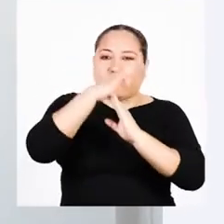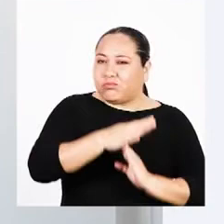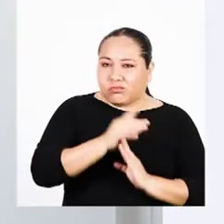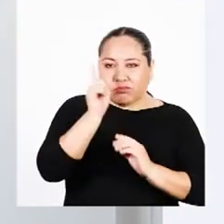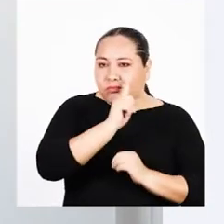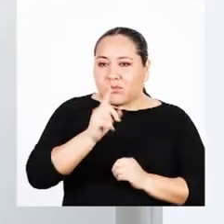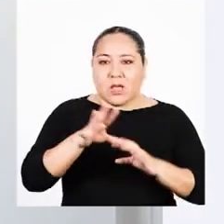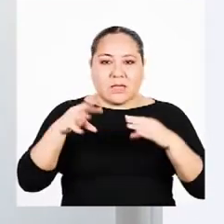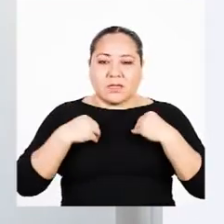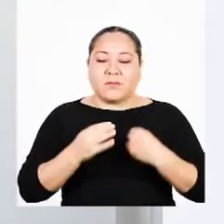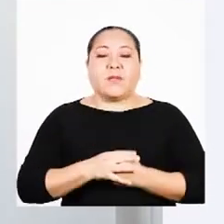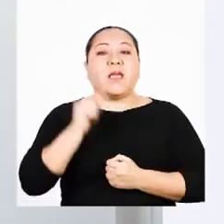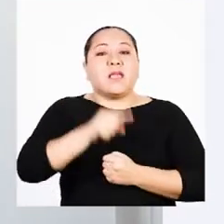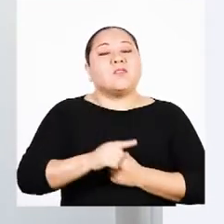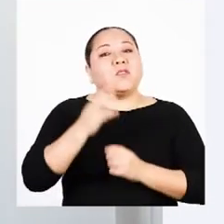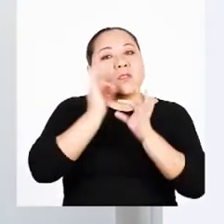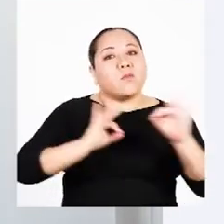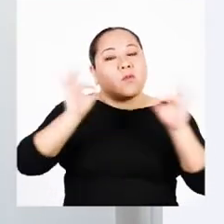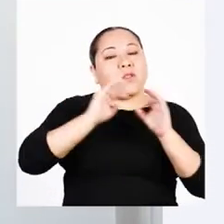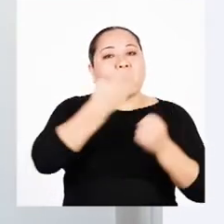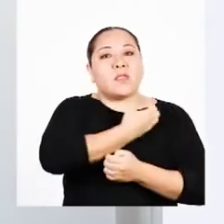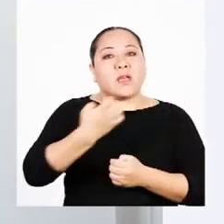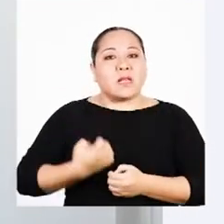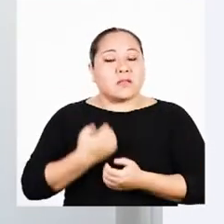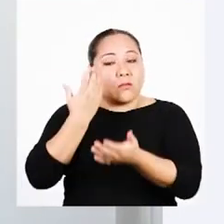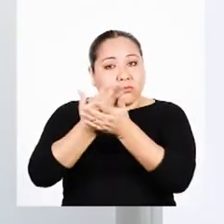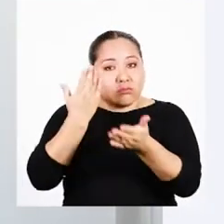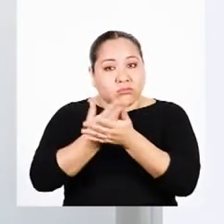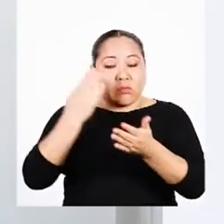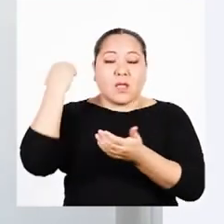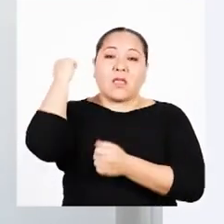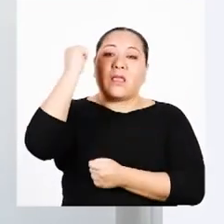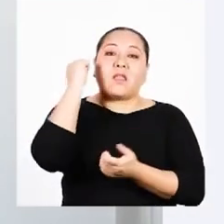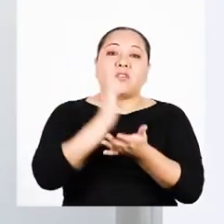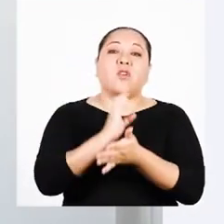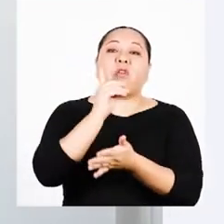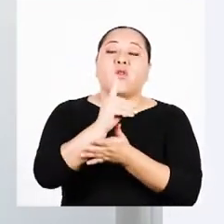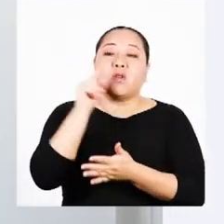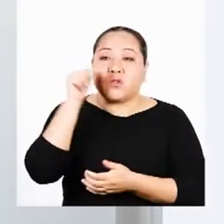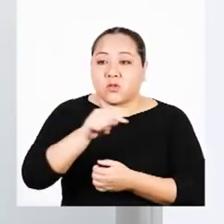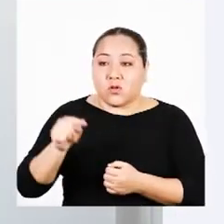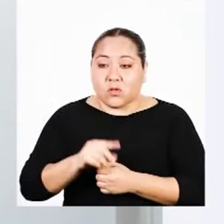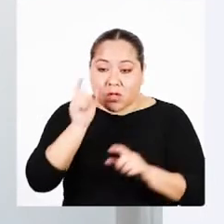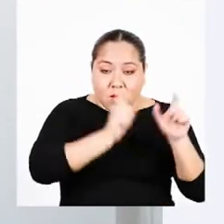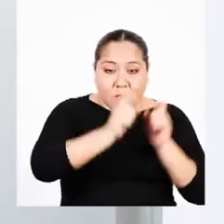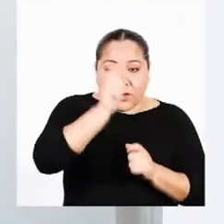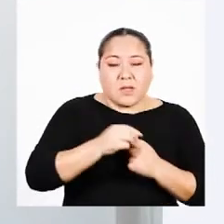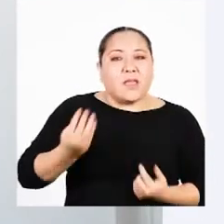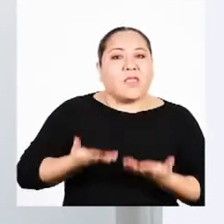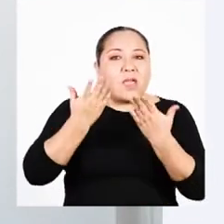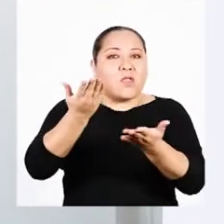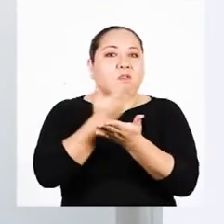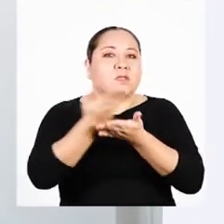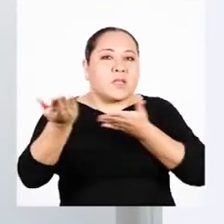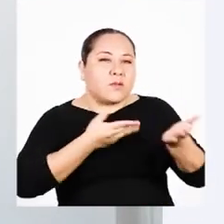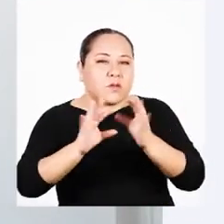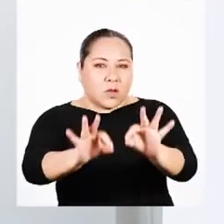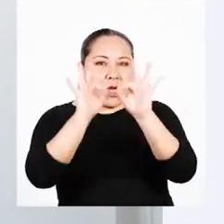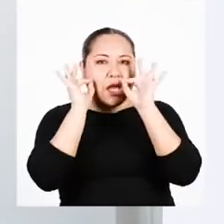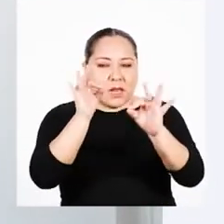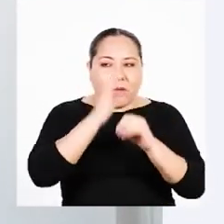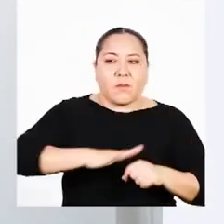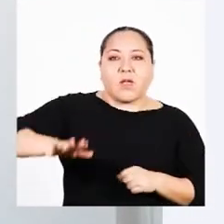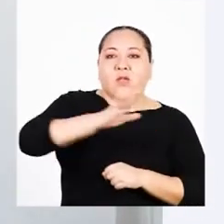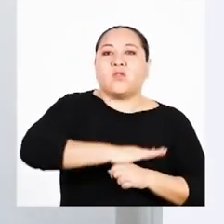de discriminación. Para ello, es importante que el Estado asegure el derecho a la educación de sus ciudadanos, es decir, ofreciendo servicios